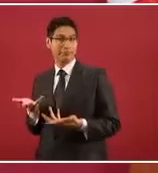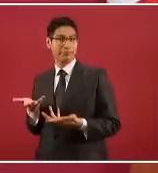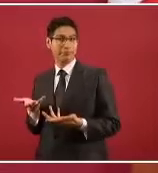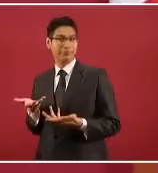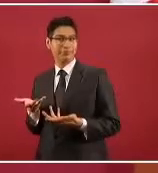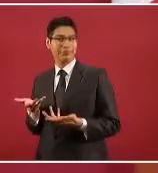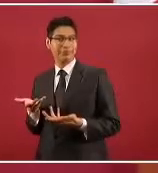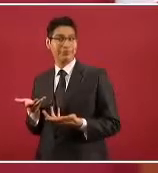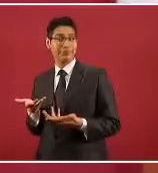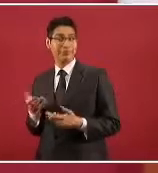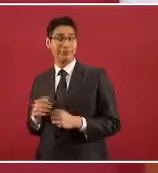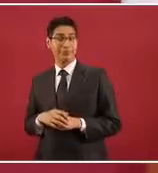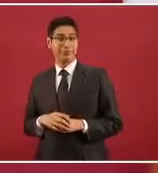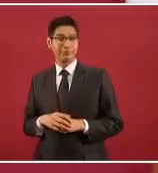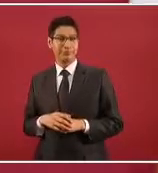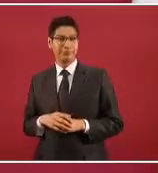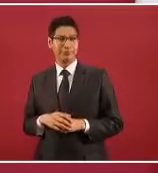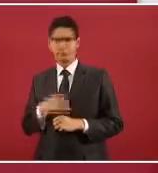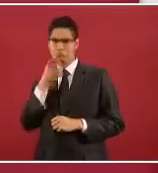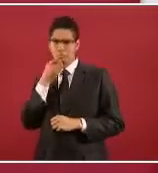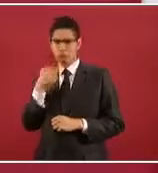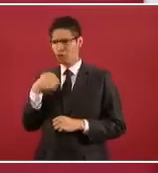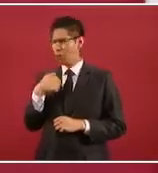Yo quiero estar aquí.